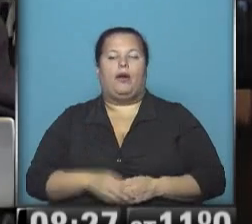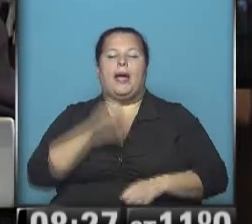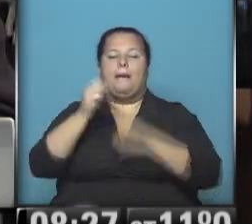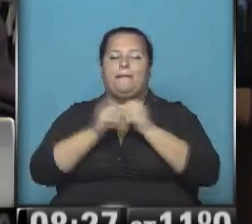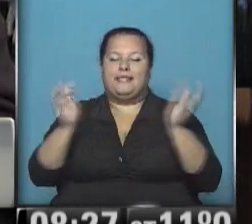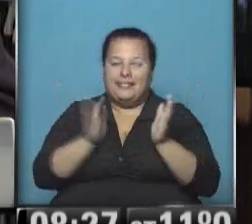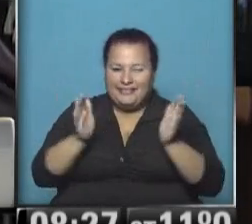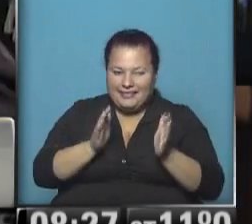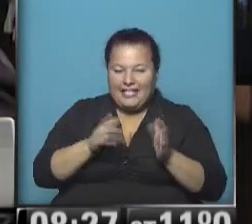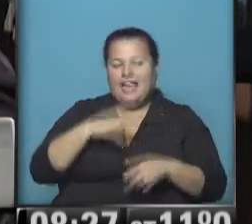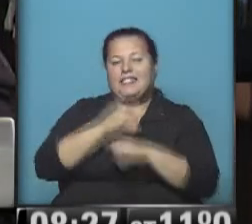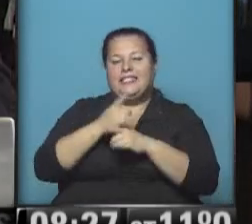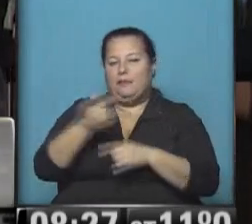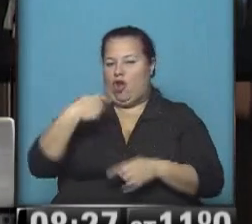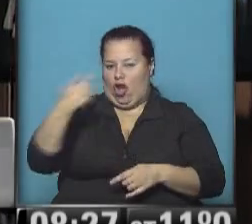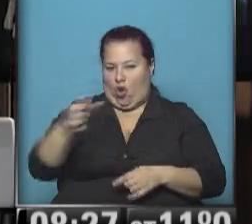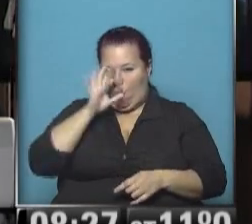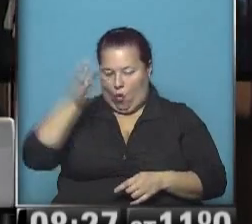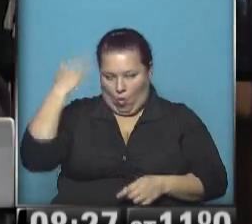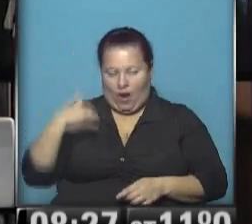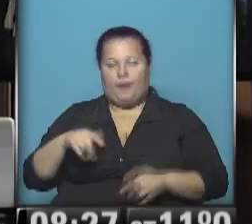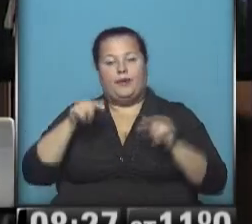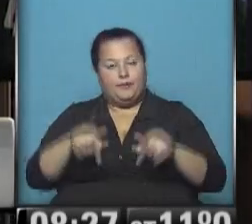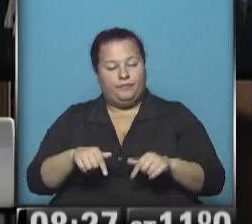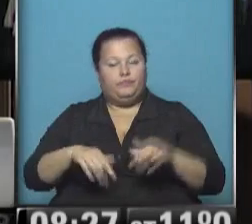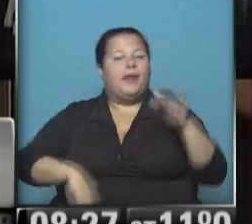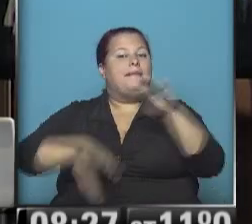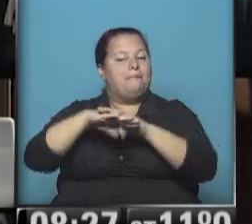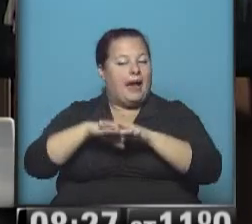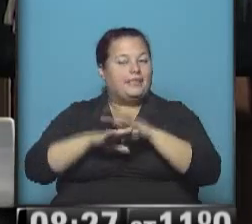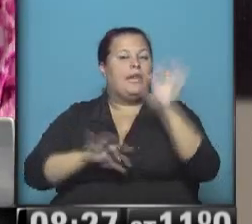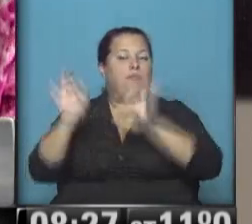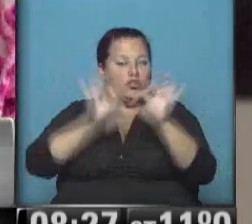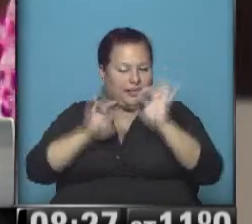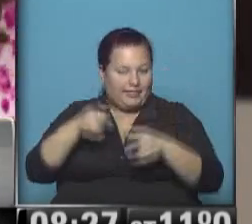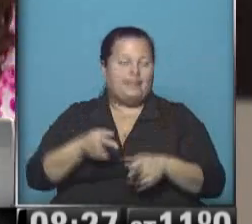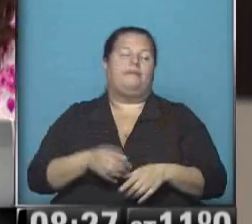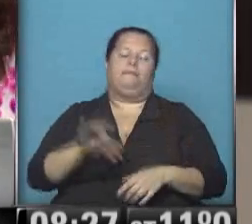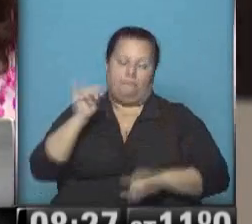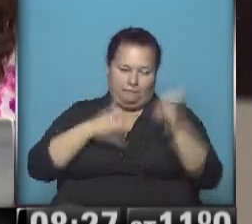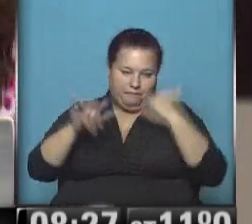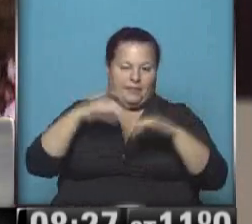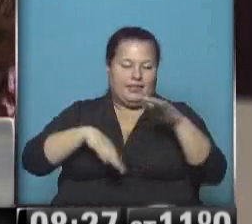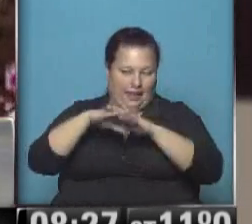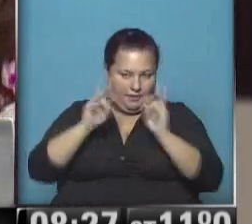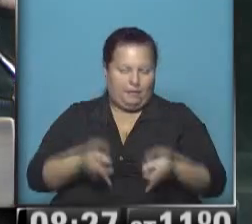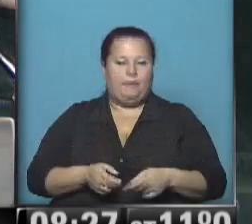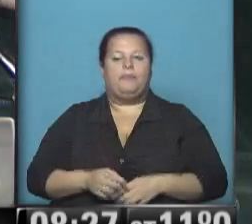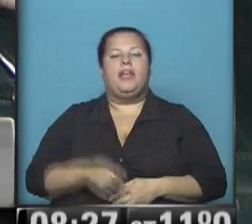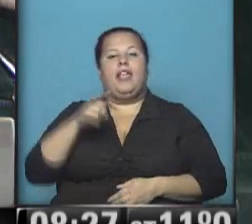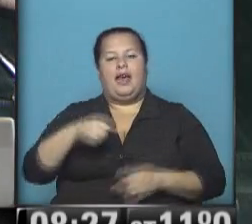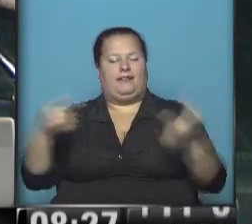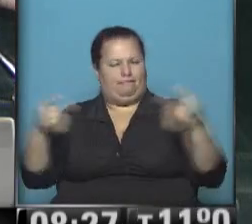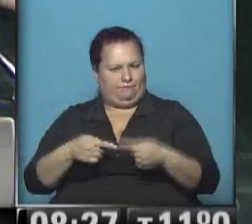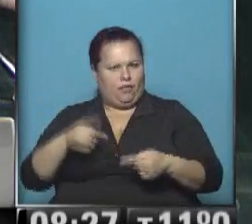y medianas empresas que habitualmente no recibían esto tiene formato para la tasa también al tope de esa tasa esto se contrapone